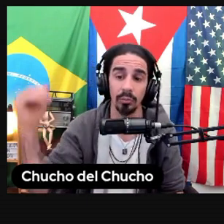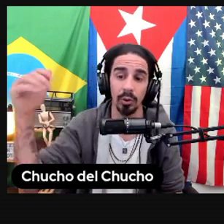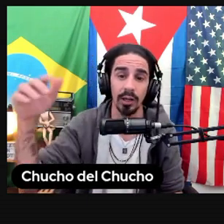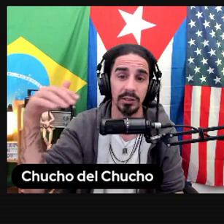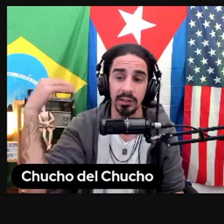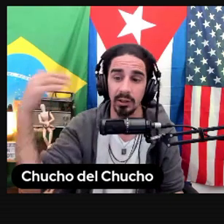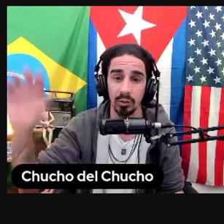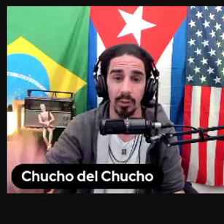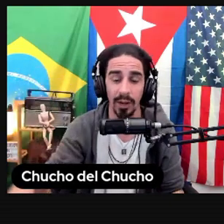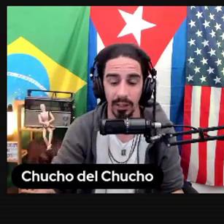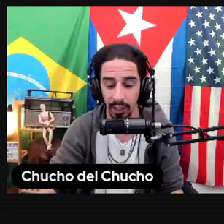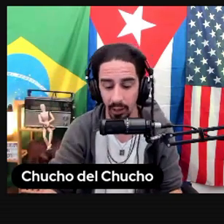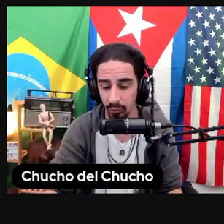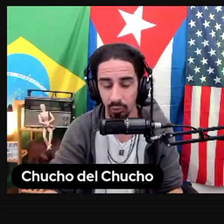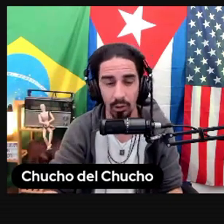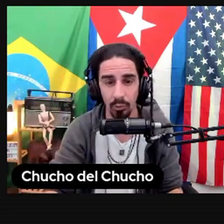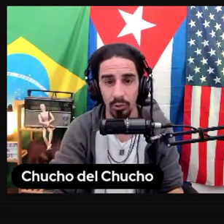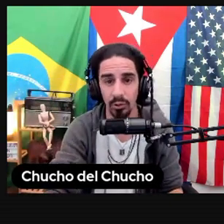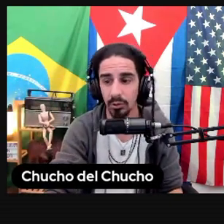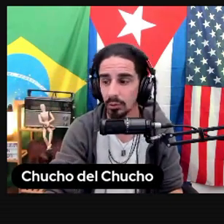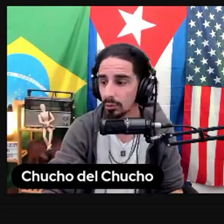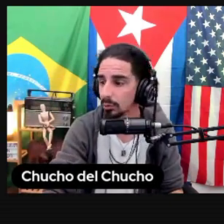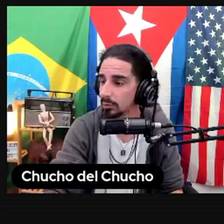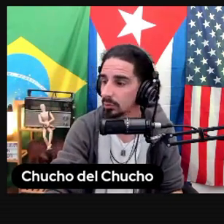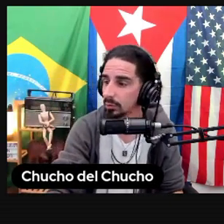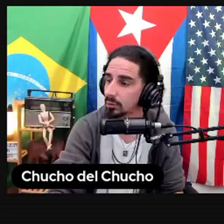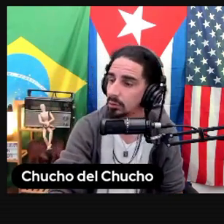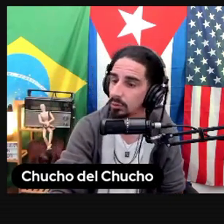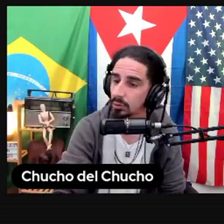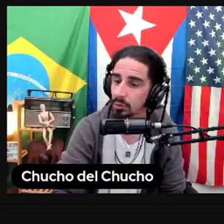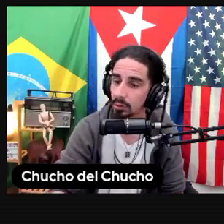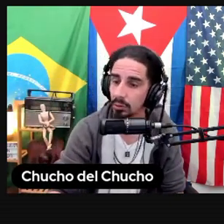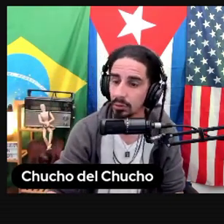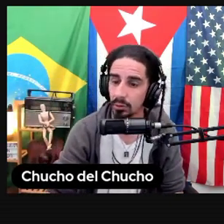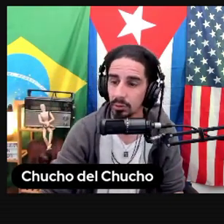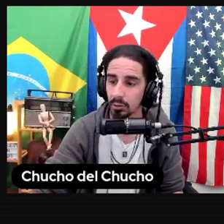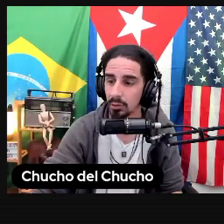cuando le incorporas el chícharo, ya para el carajo, eso es Red Bull.